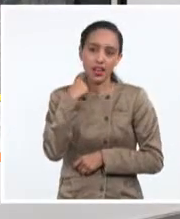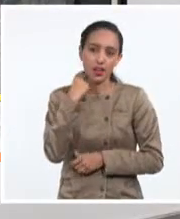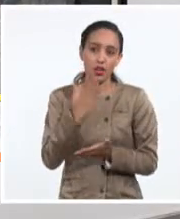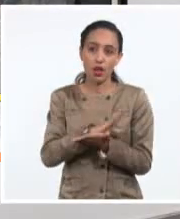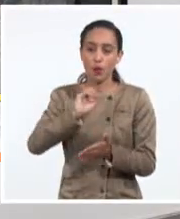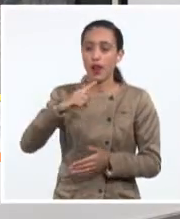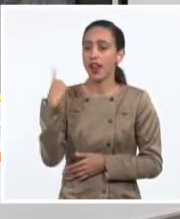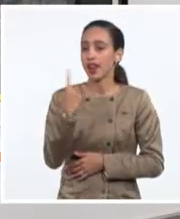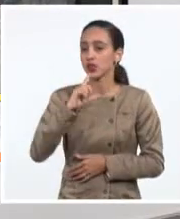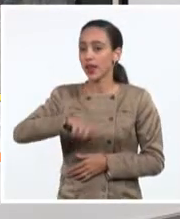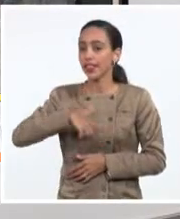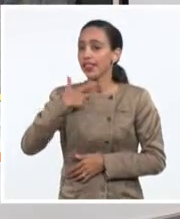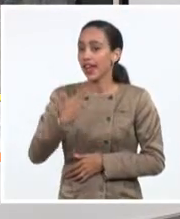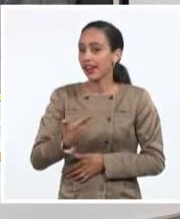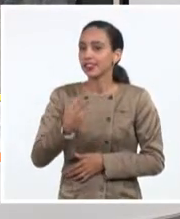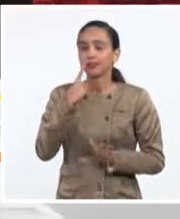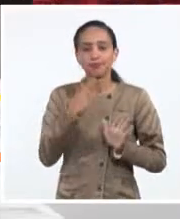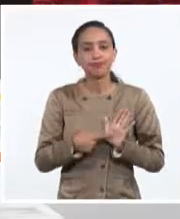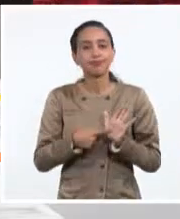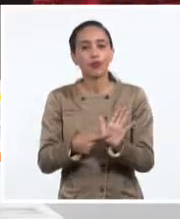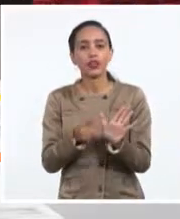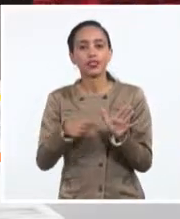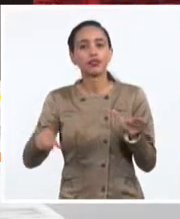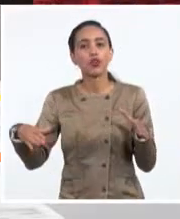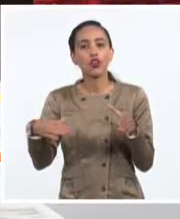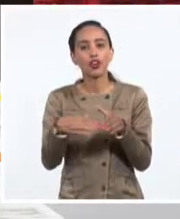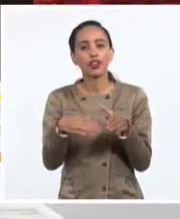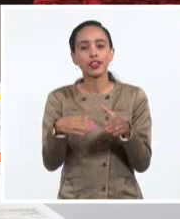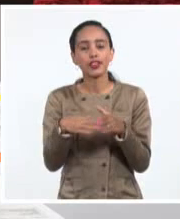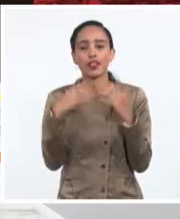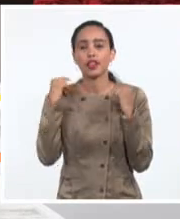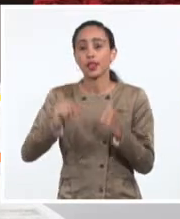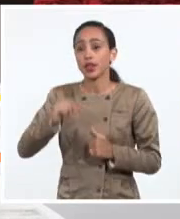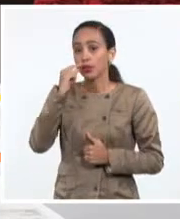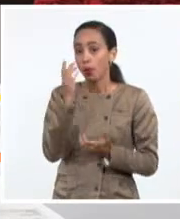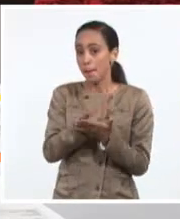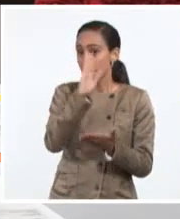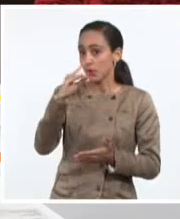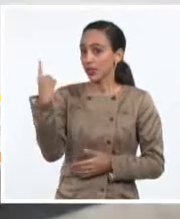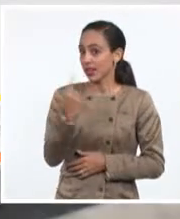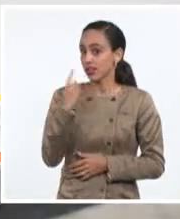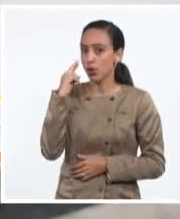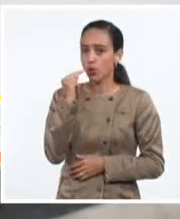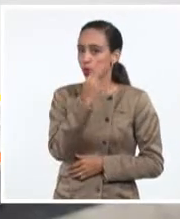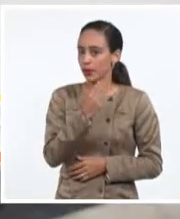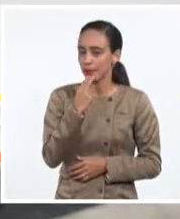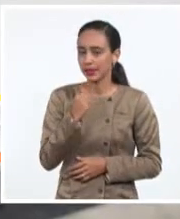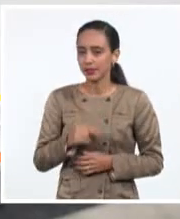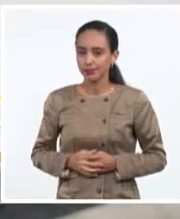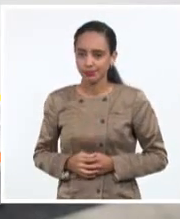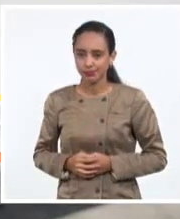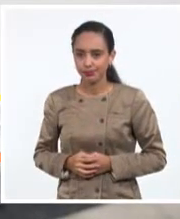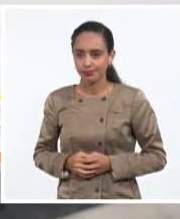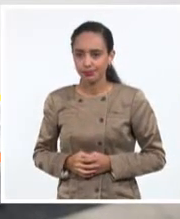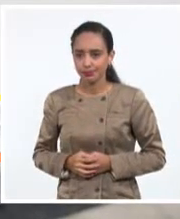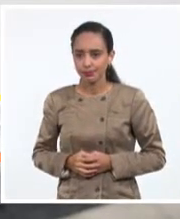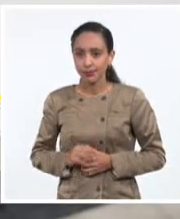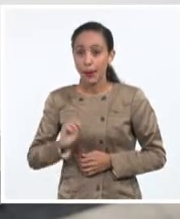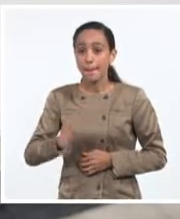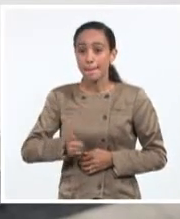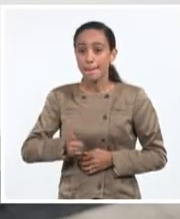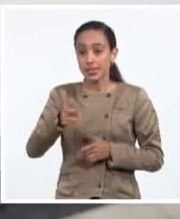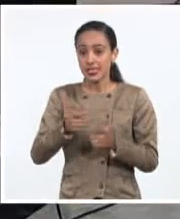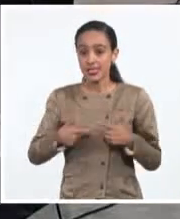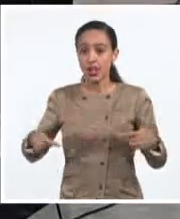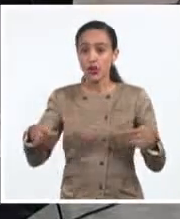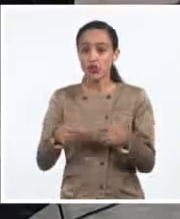de Arte, resulta esta muestra colectiva, afirmó el director de la Biblioteca Nacional José Martí, Omar Baliño. La presidenta del Consejo